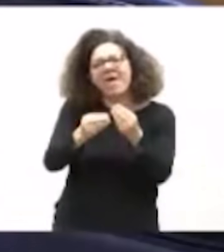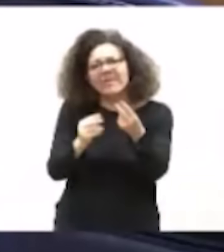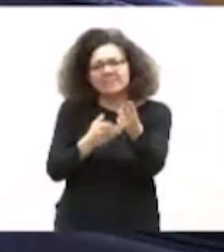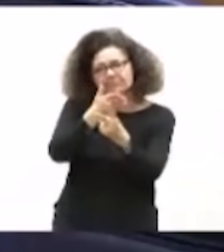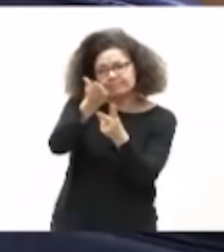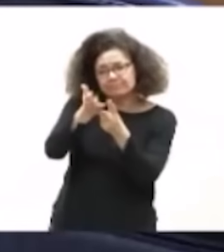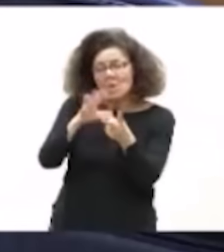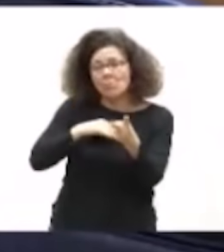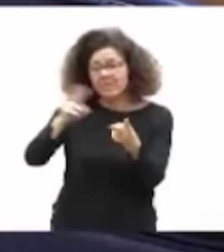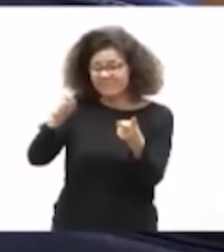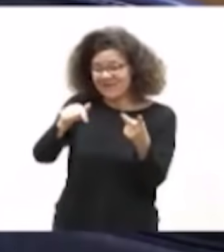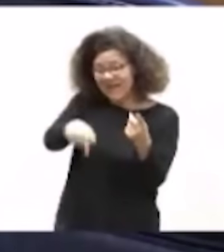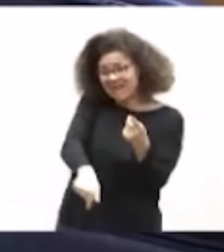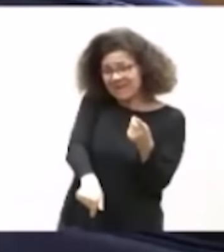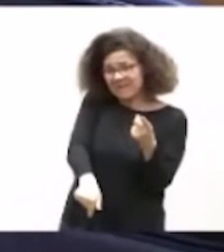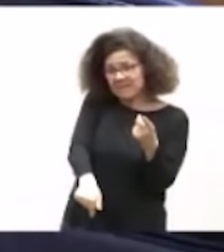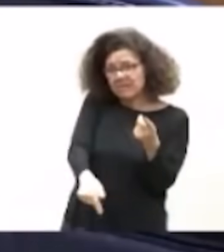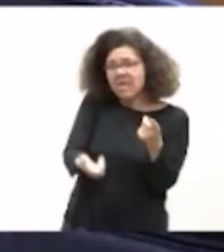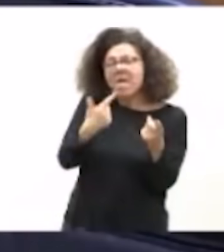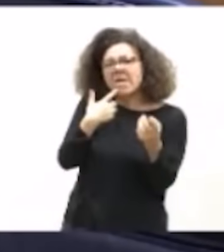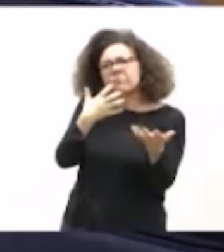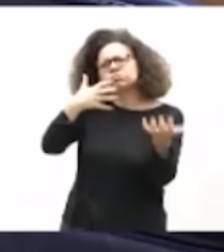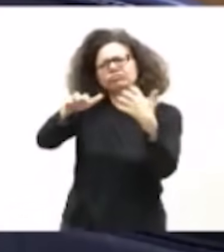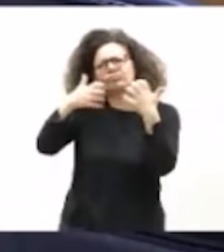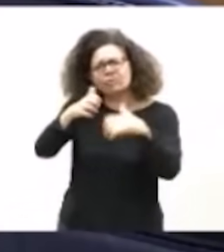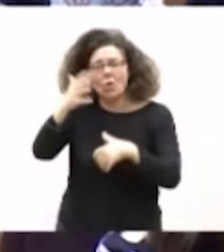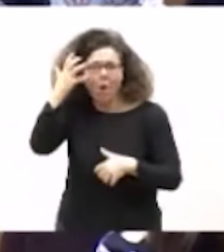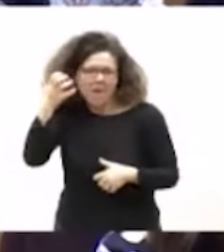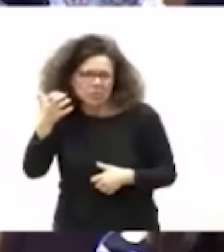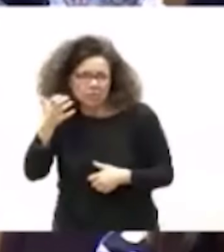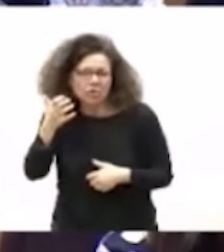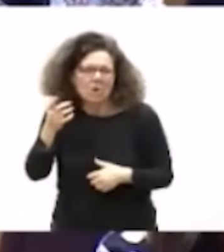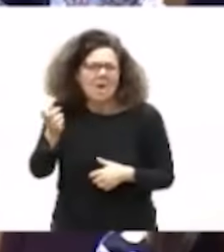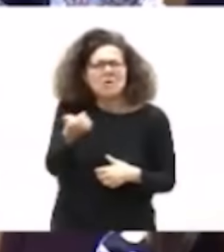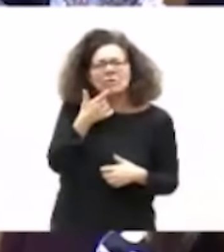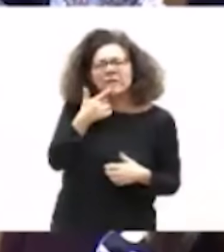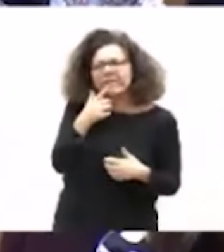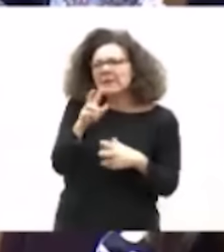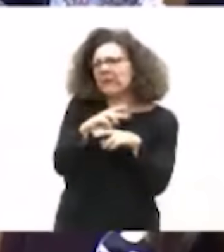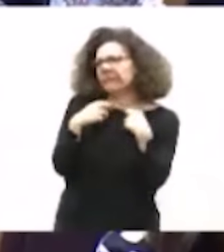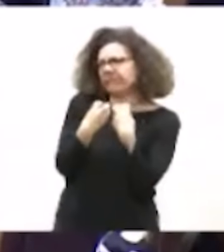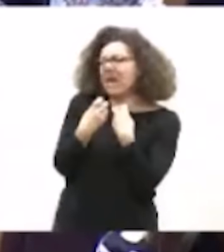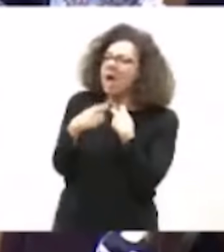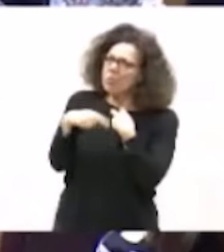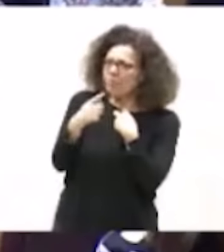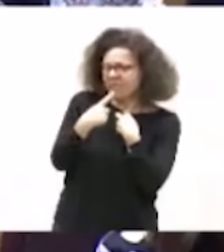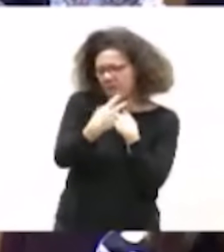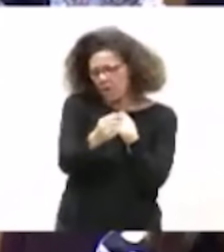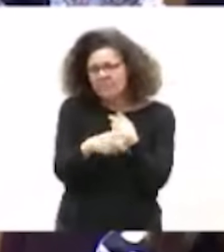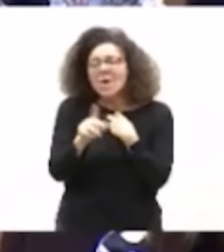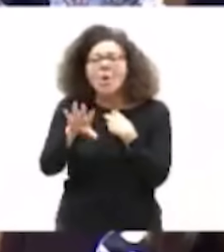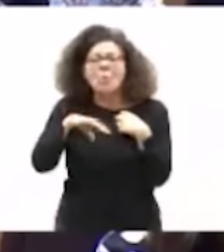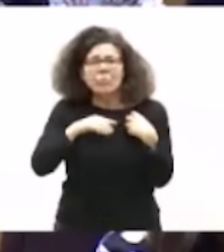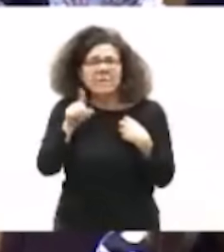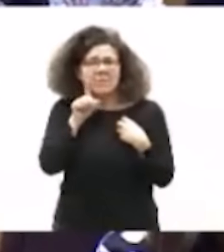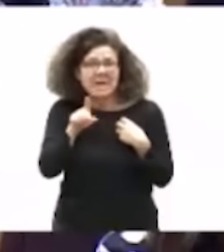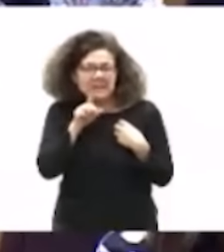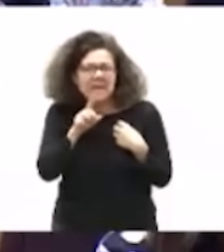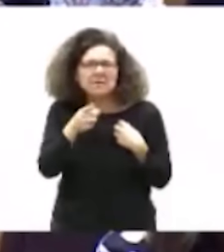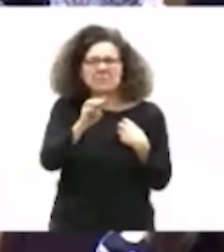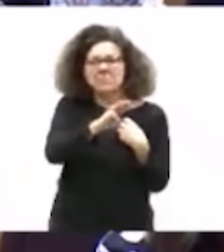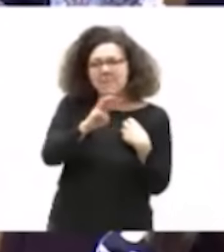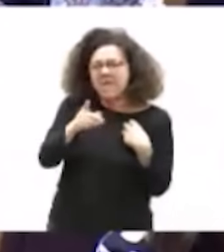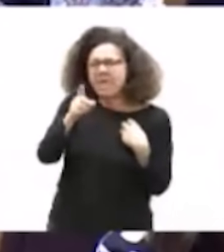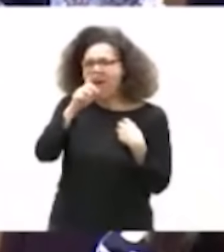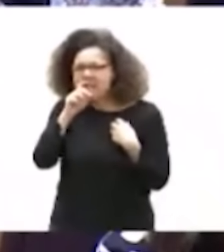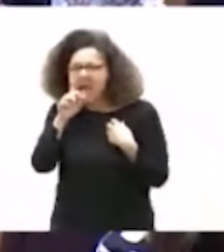Puede venir aquí y meterse con Ayuso, que lo hace constantemente, y luego decir que como hacen los corrillos, aunque luego lo niegue. Puede mentir sobre la gestión del PP con Aznar y Rajoy,